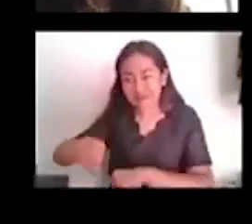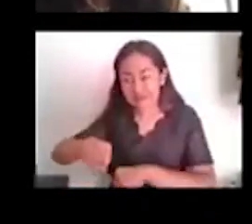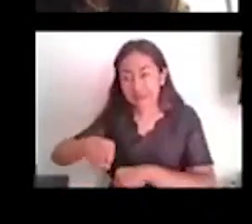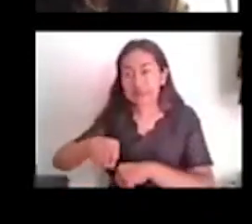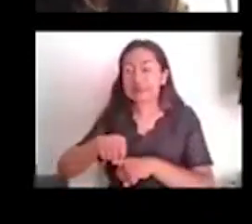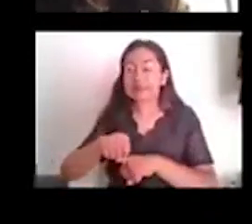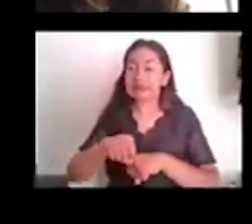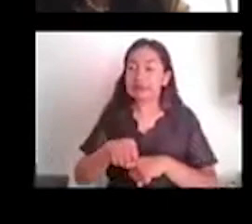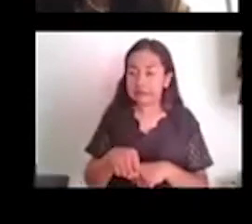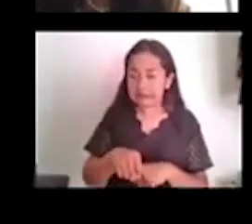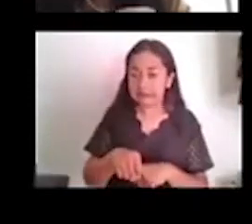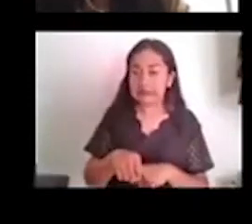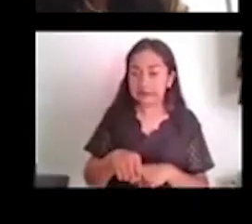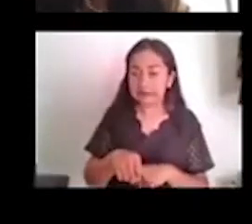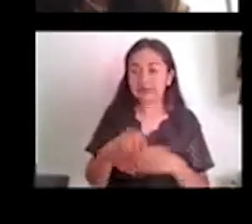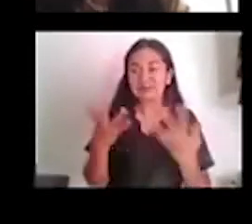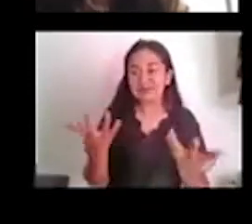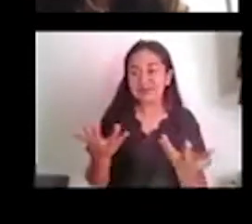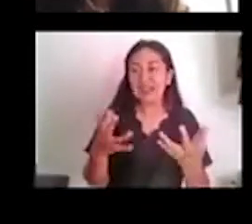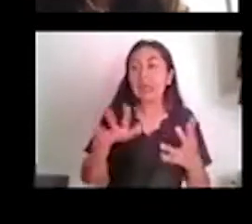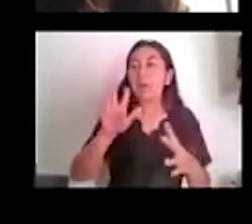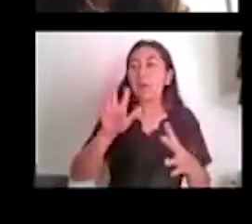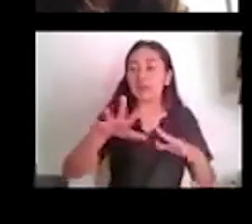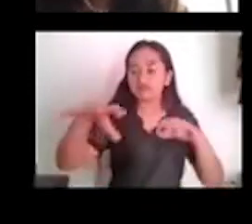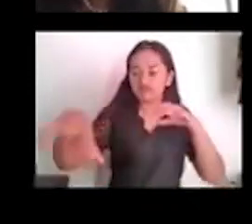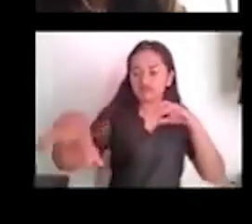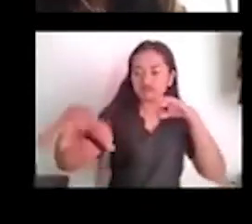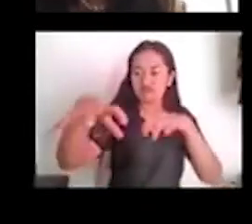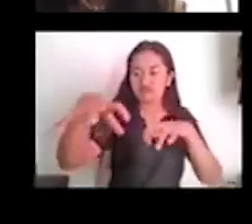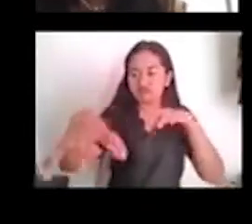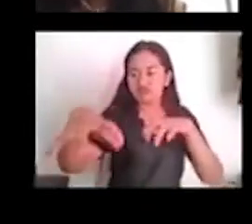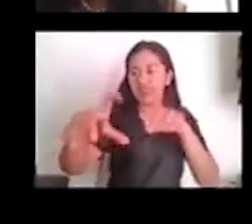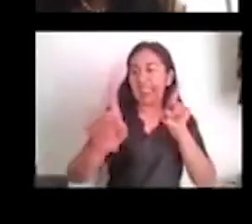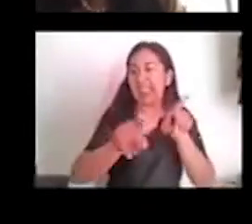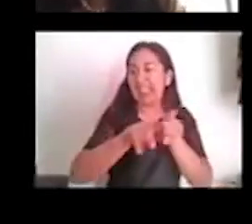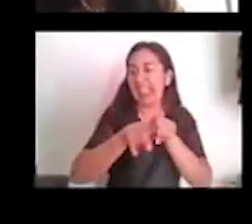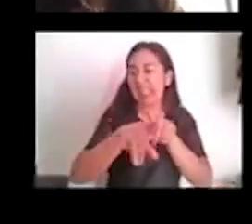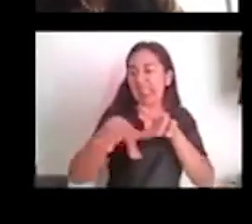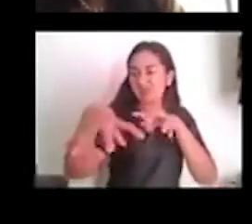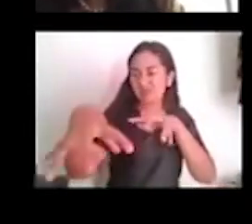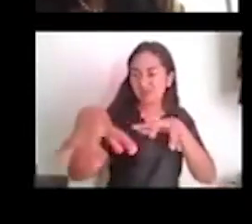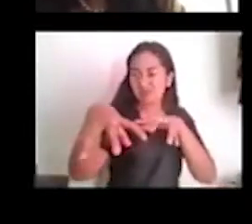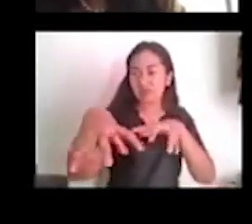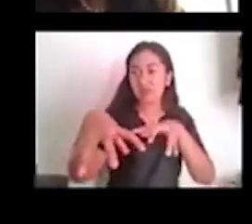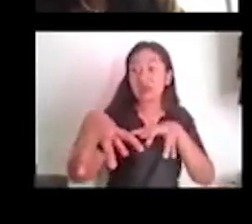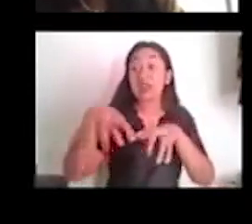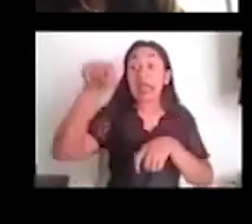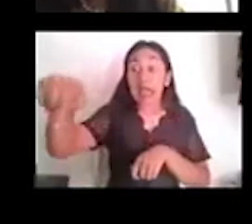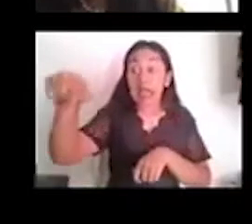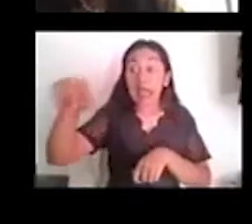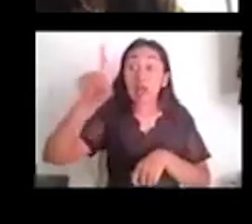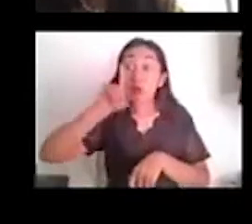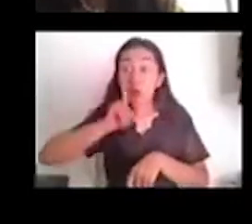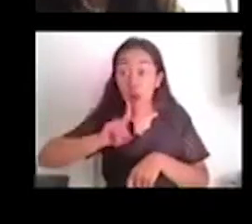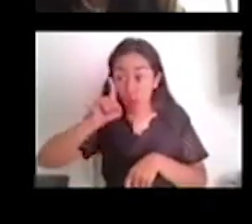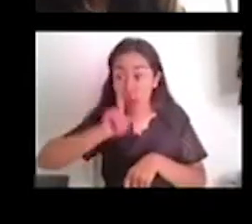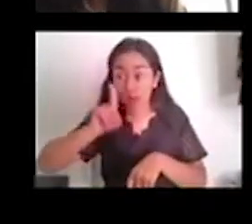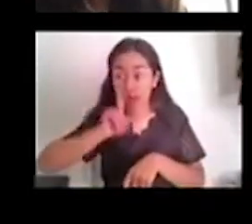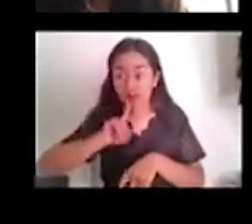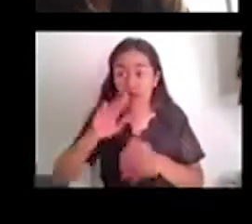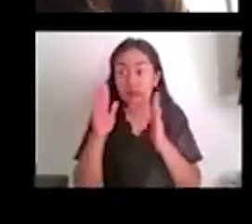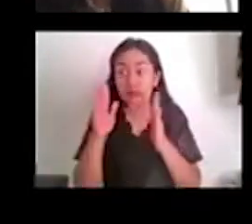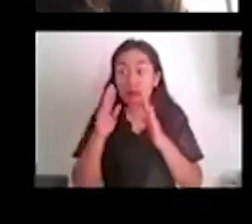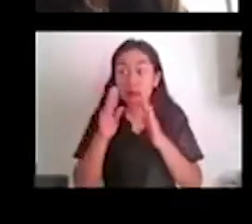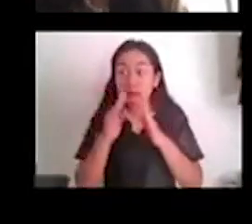en su hermana gemela en Tlatelolco, también las mujeres tlatelolcas que estaban allí refugiadas y